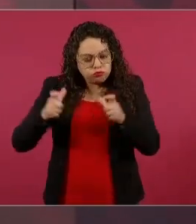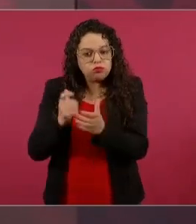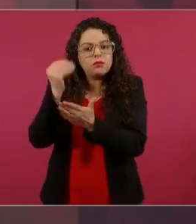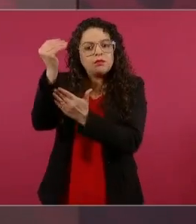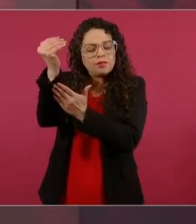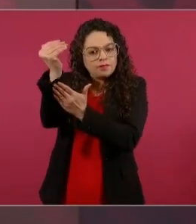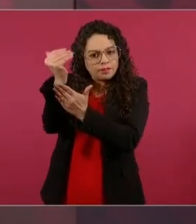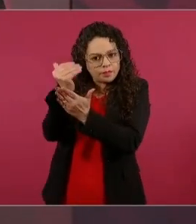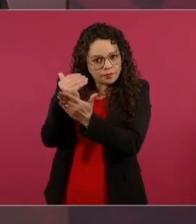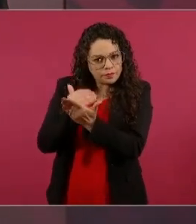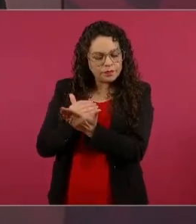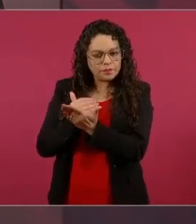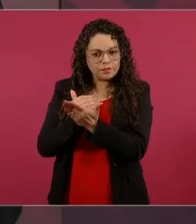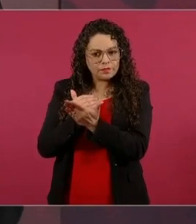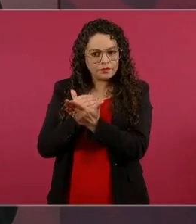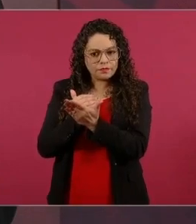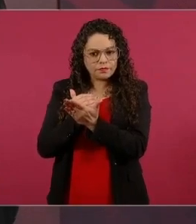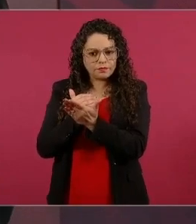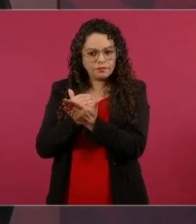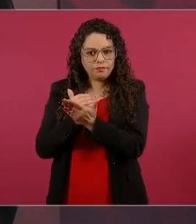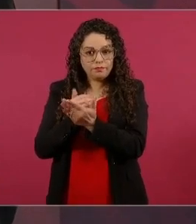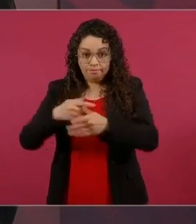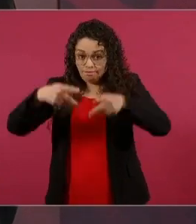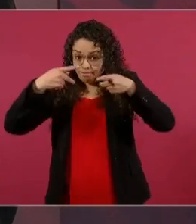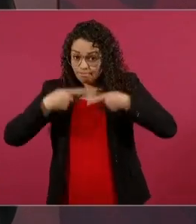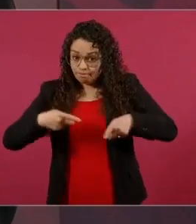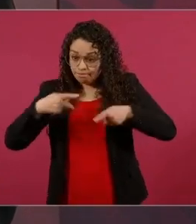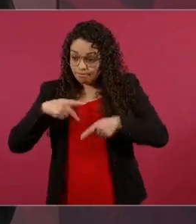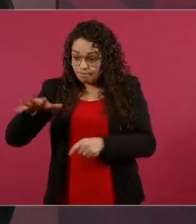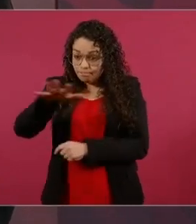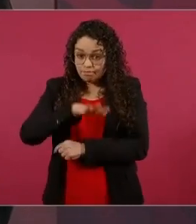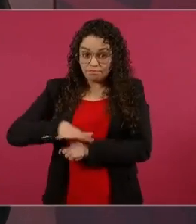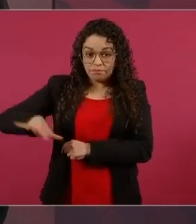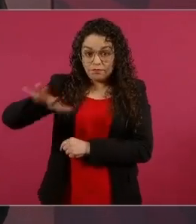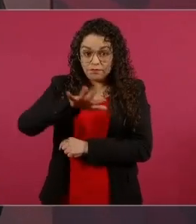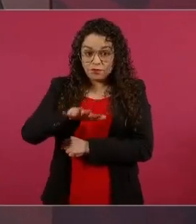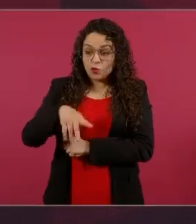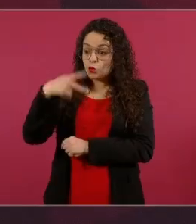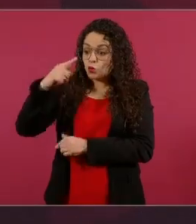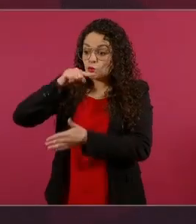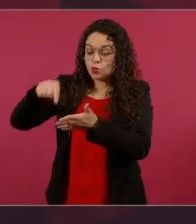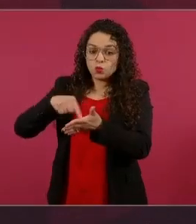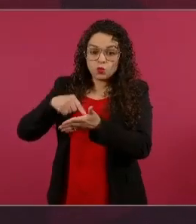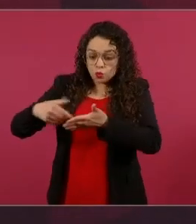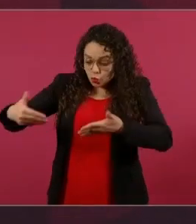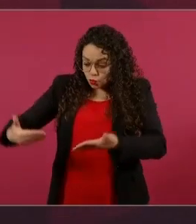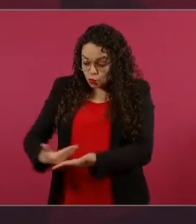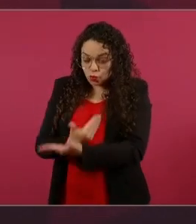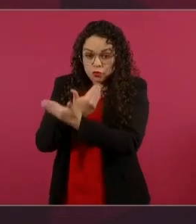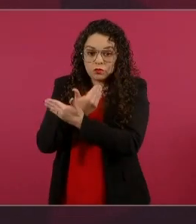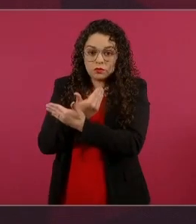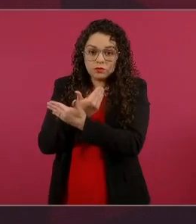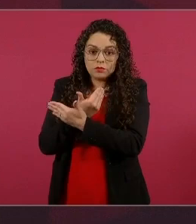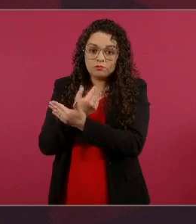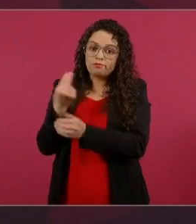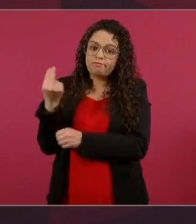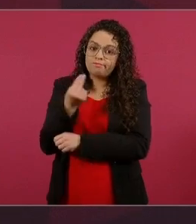gente no abandona sus pueblos por gusto lo hace por necesidad